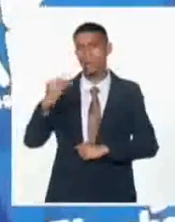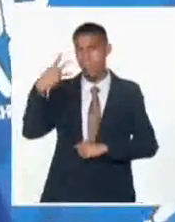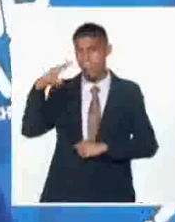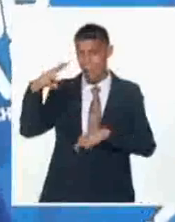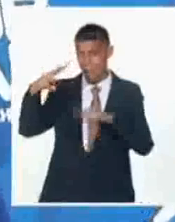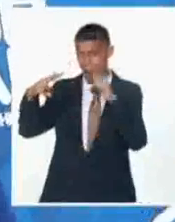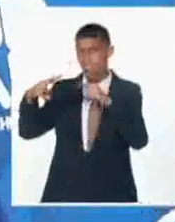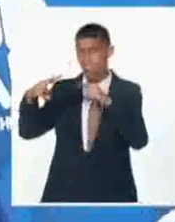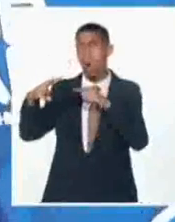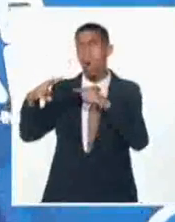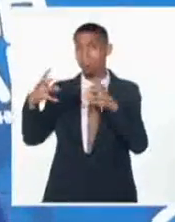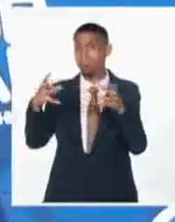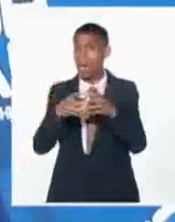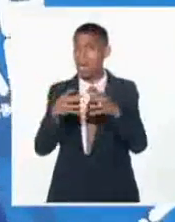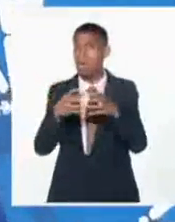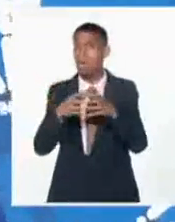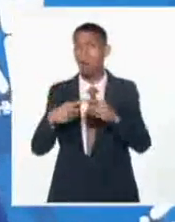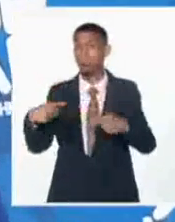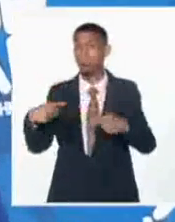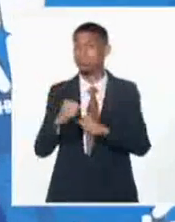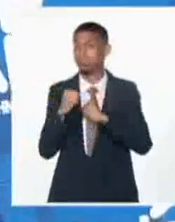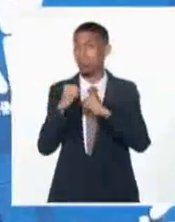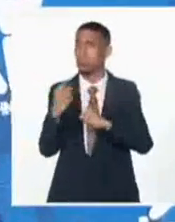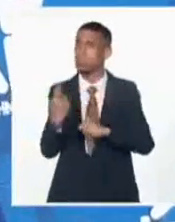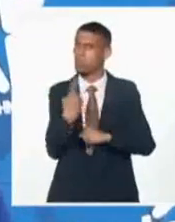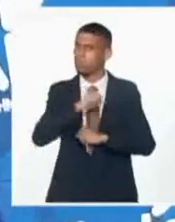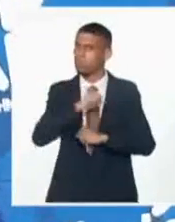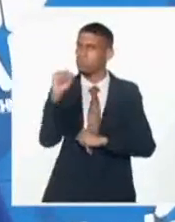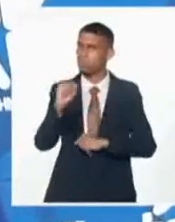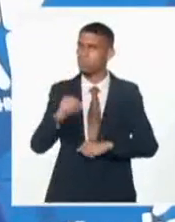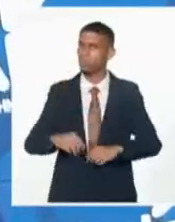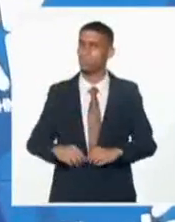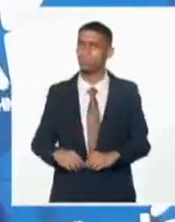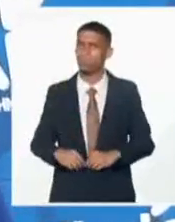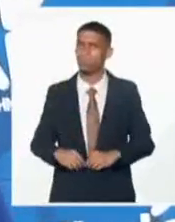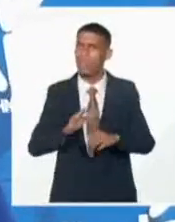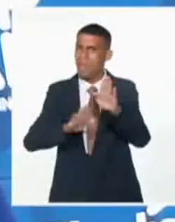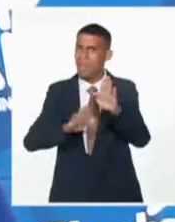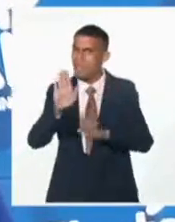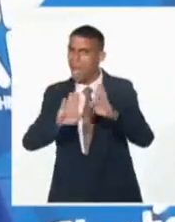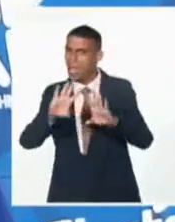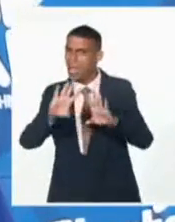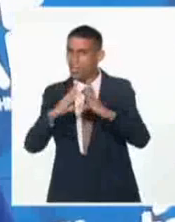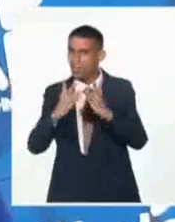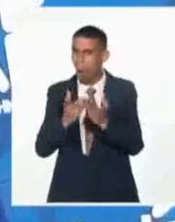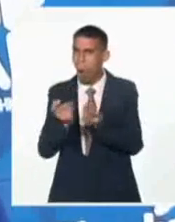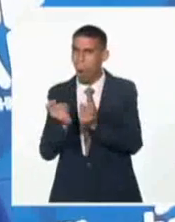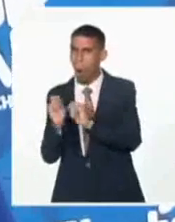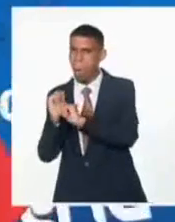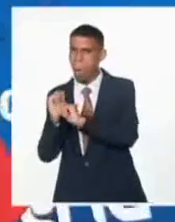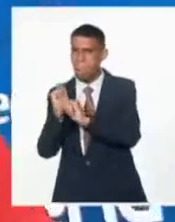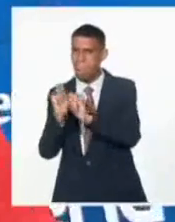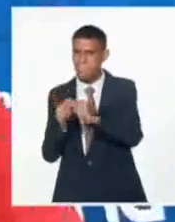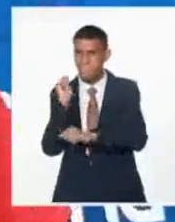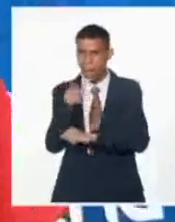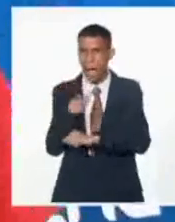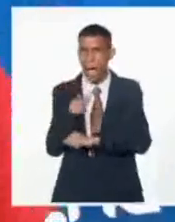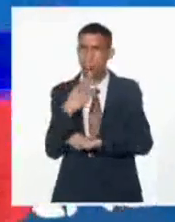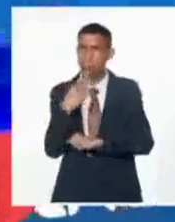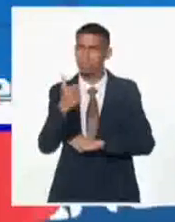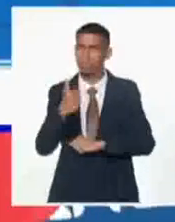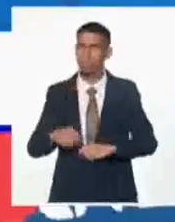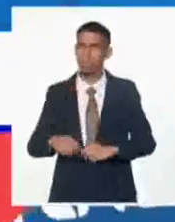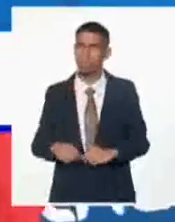equipos a derrotar aquí y tuvieron inmensa muchachita la defensa, el picheo. Estamos muy contentos con el resultado. Me siento